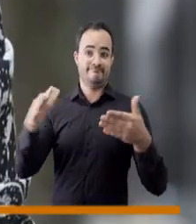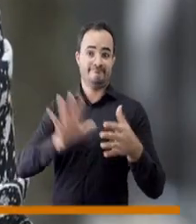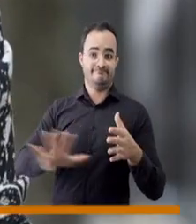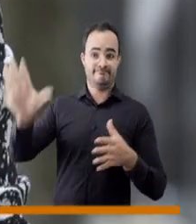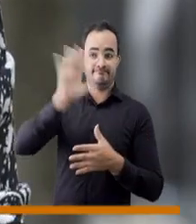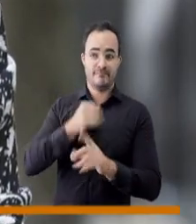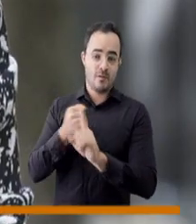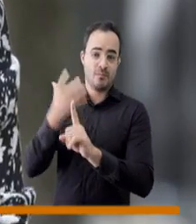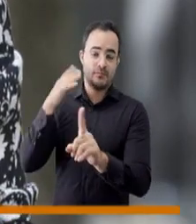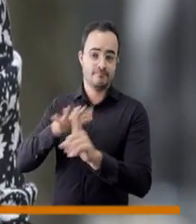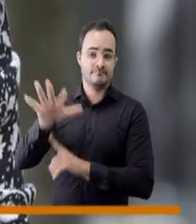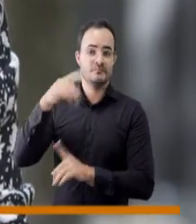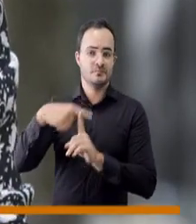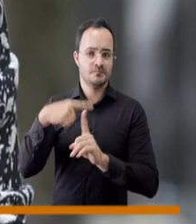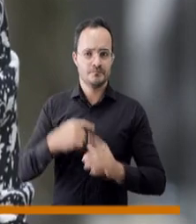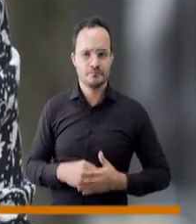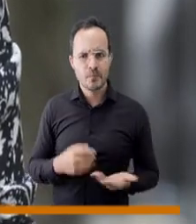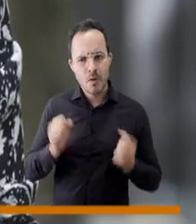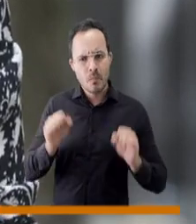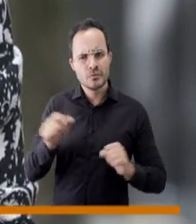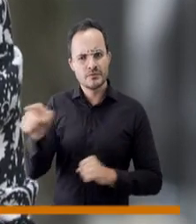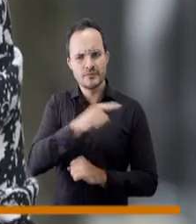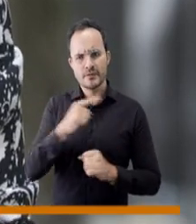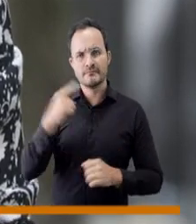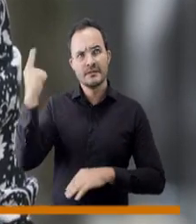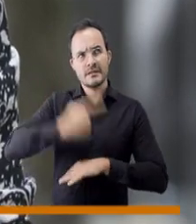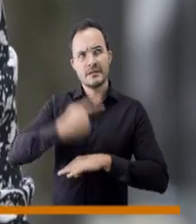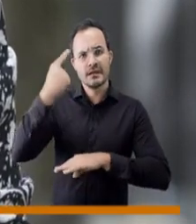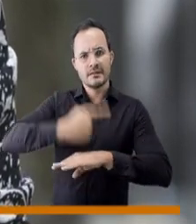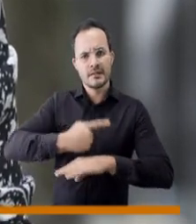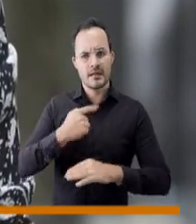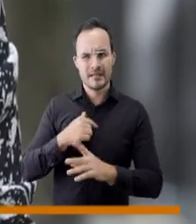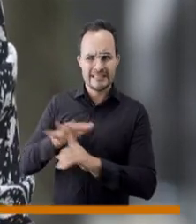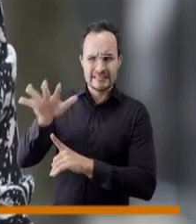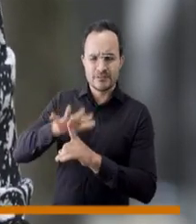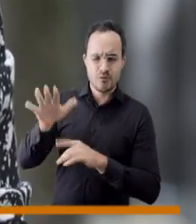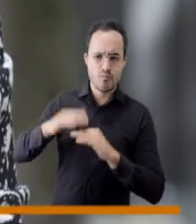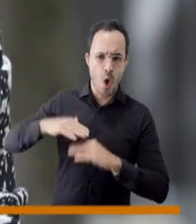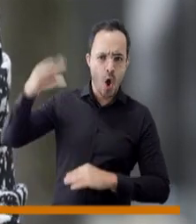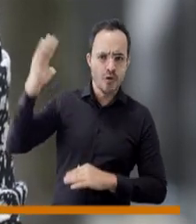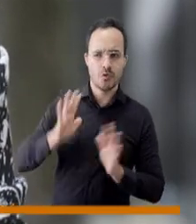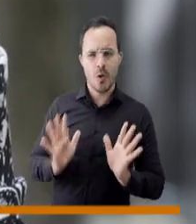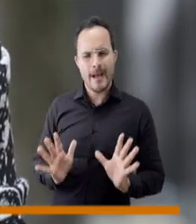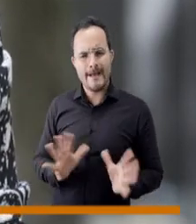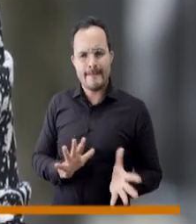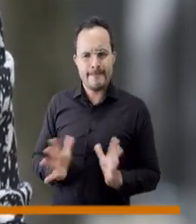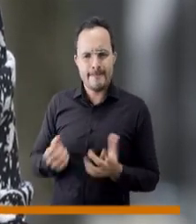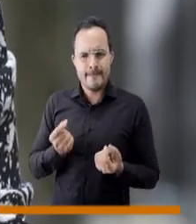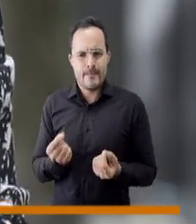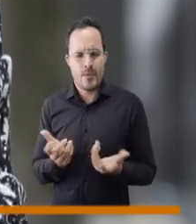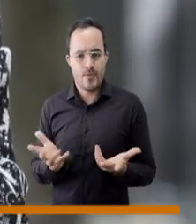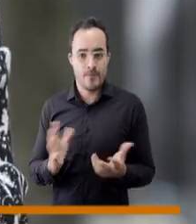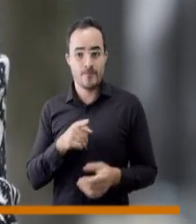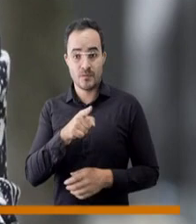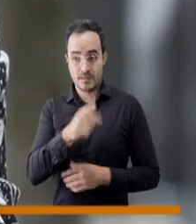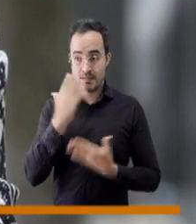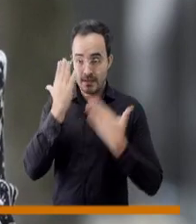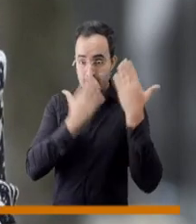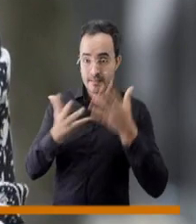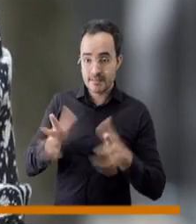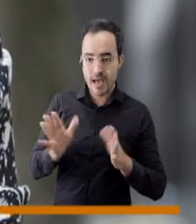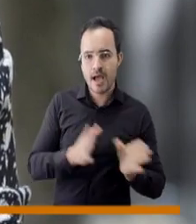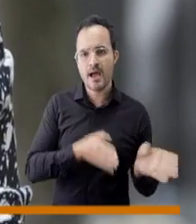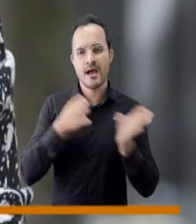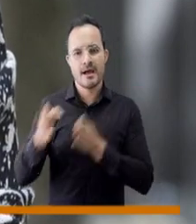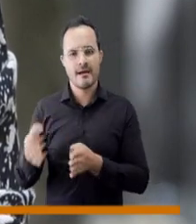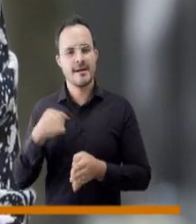es posible de calcularlo para determinar si en nuestro día a día estamos contribuyendo en exceso a la contaminación de nuestro planeta. Una vez